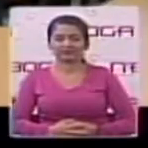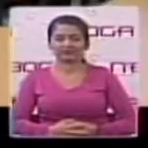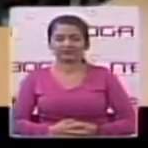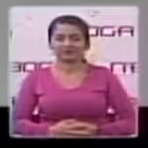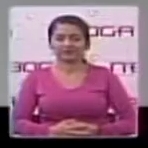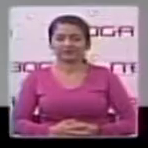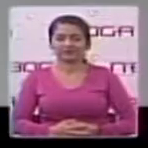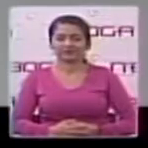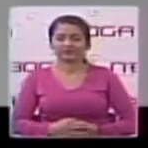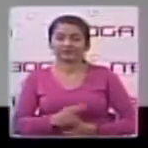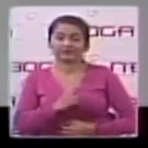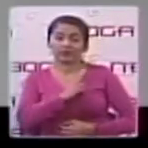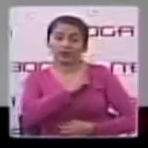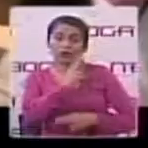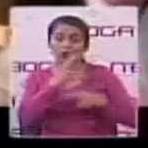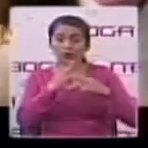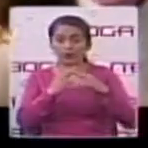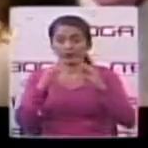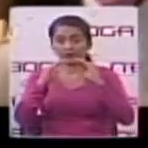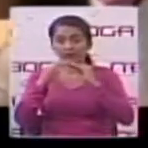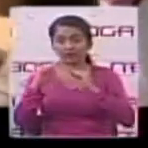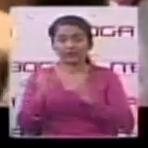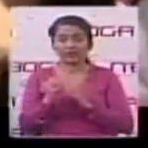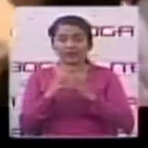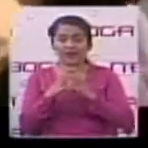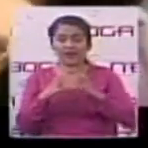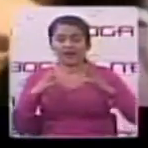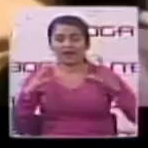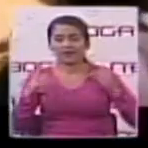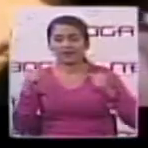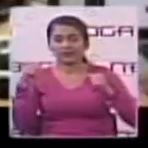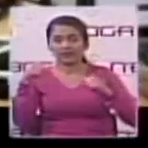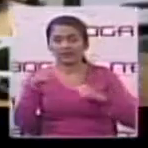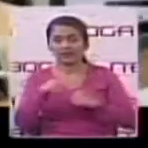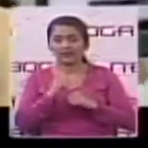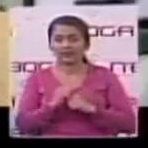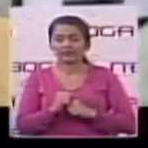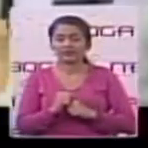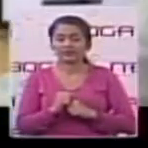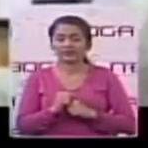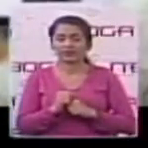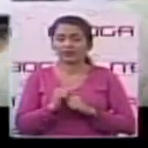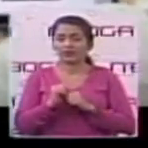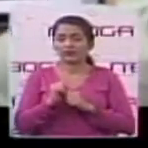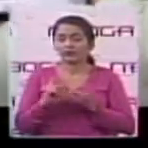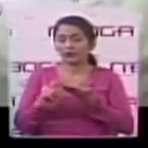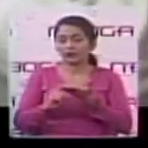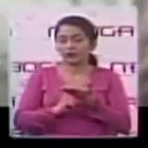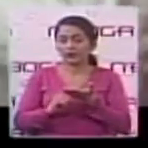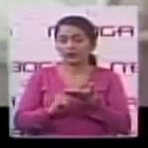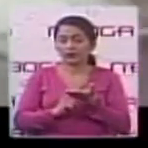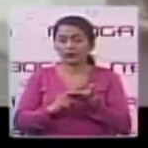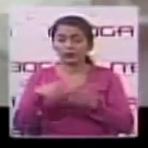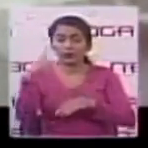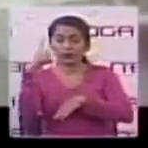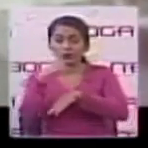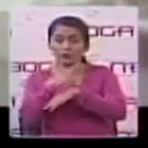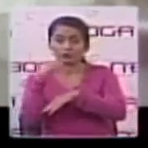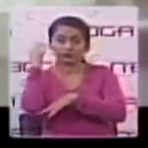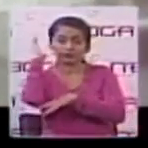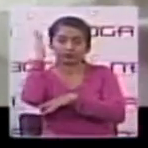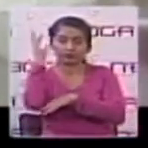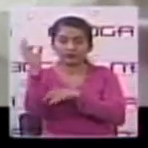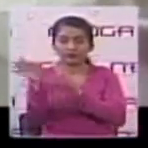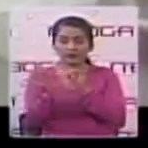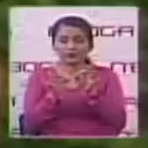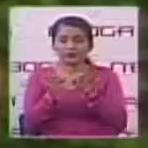Alumnos de la Universidad Casa Grande del posgrado de Periodismo Digital estuvieron en un conversatorio del doctor Héctor Navarro sobre los medios